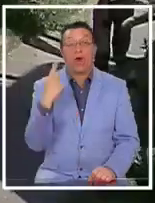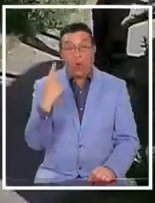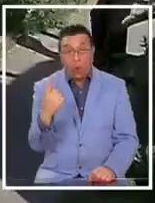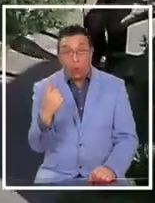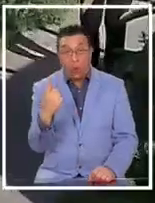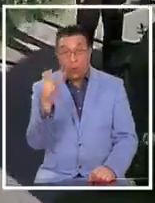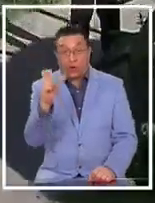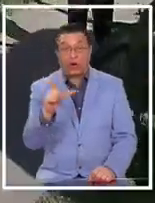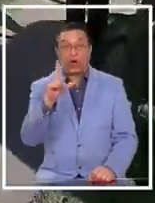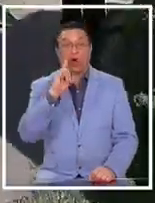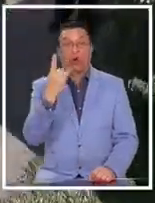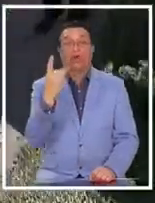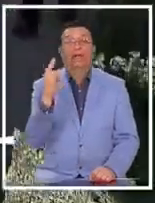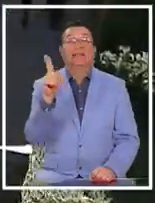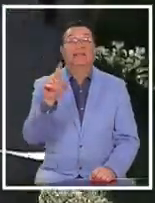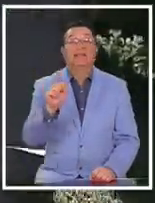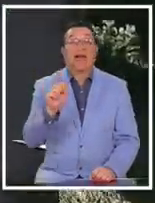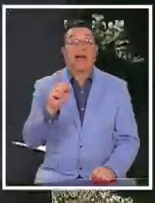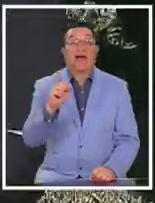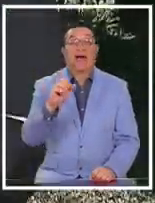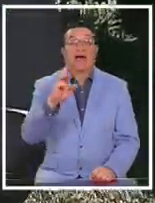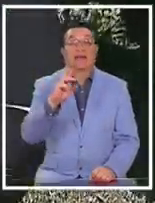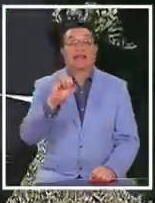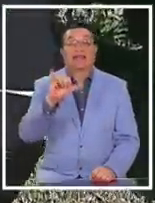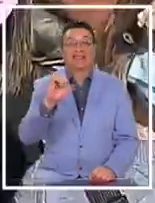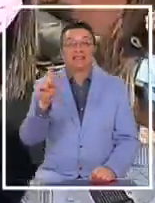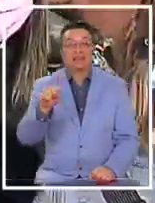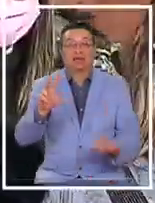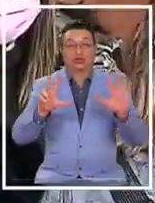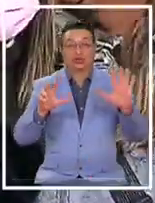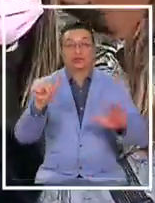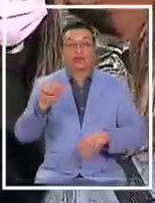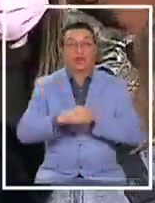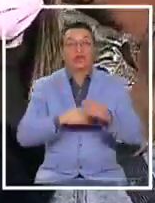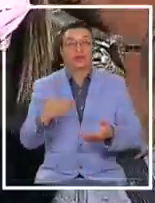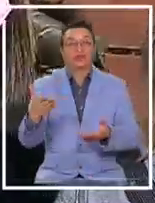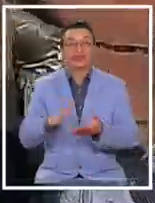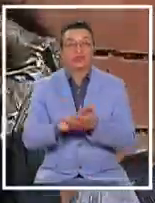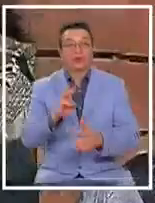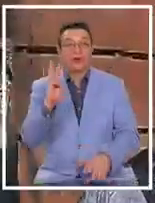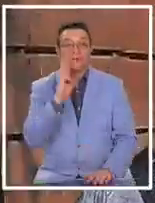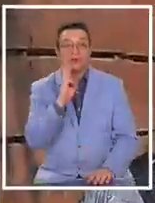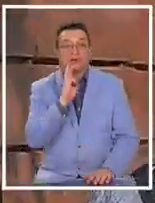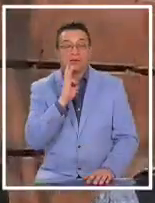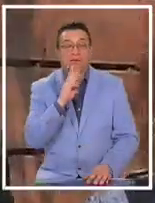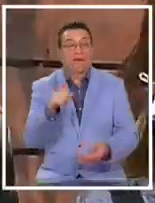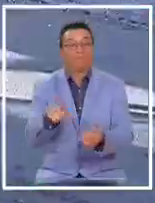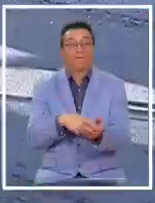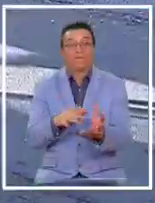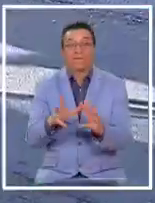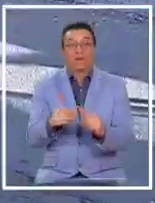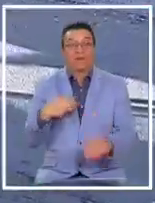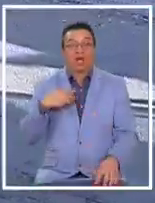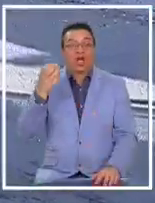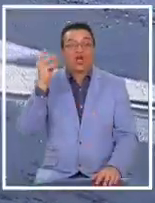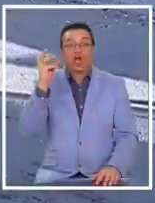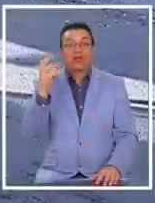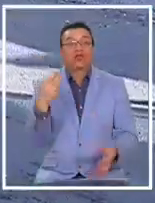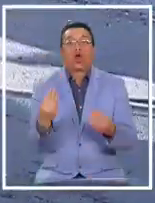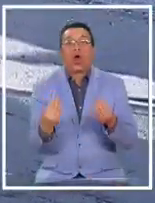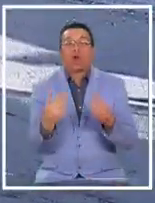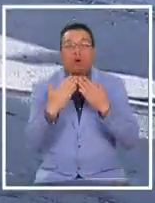ellos, Luisa del Carmen Reyes, de 86 años, murió este miércoles. Su familia no entiende cómo pudo